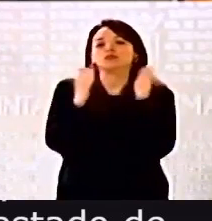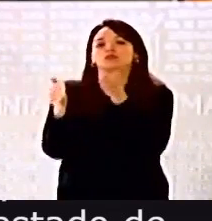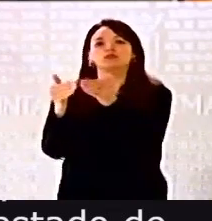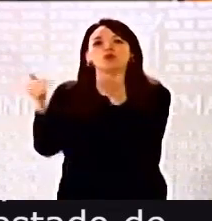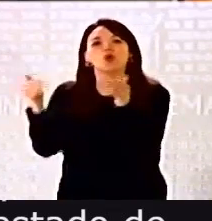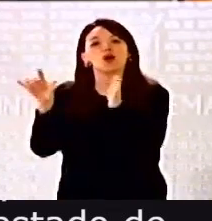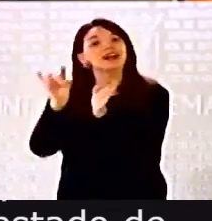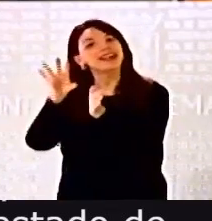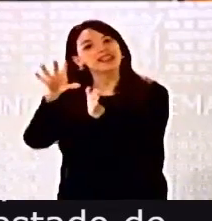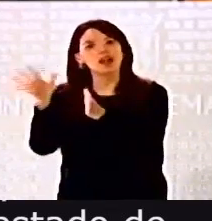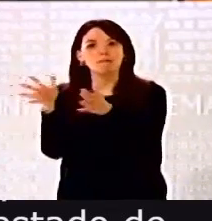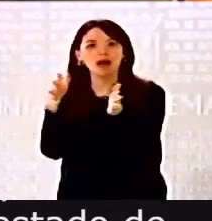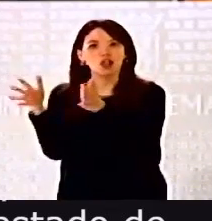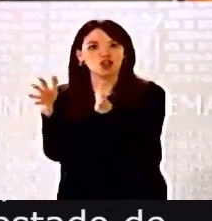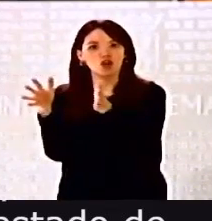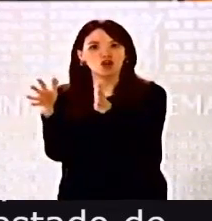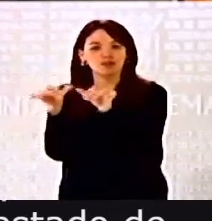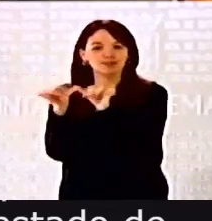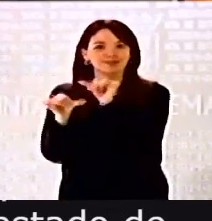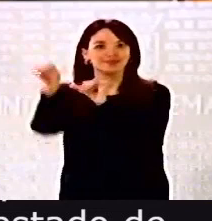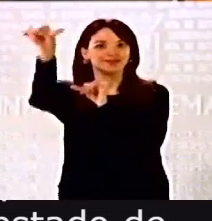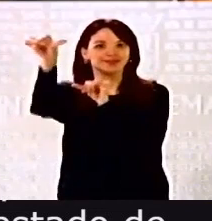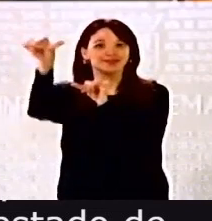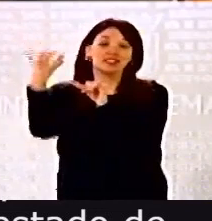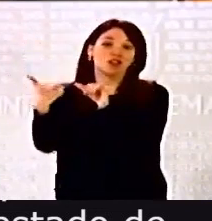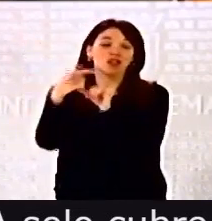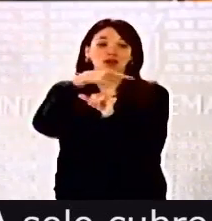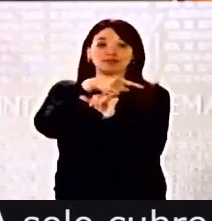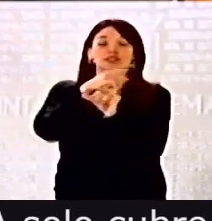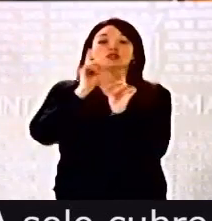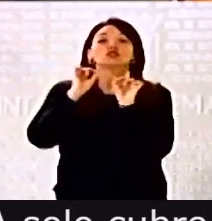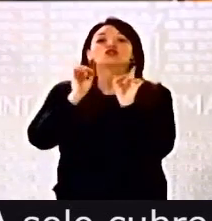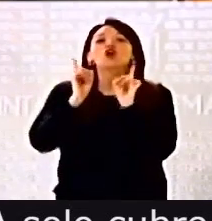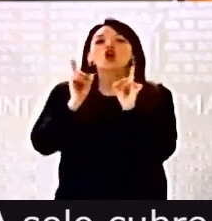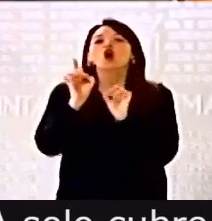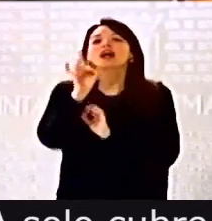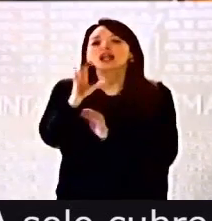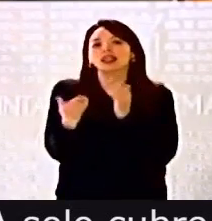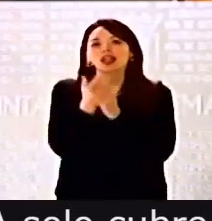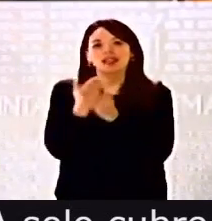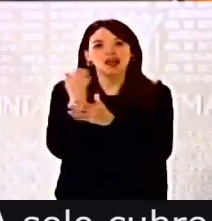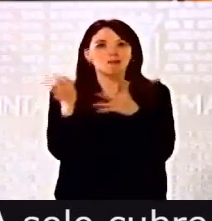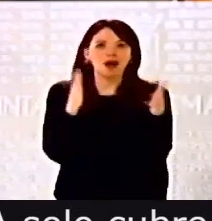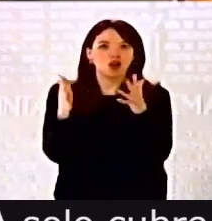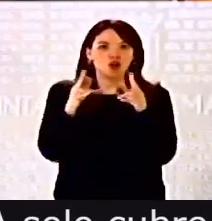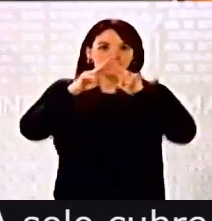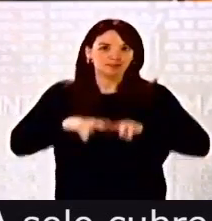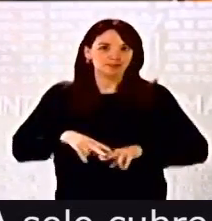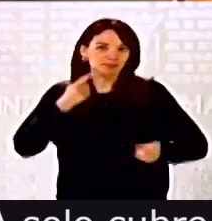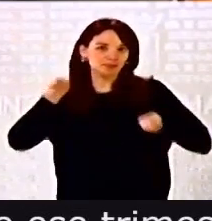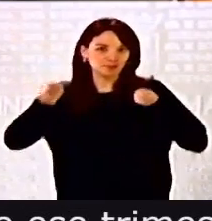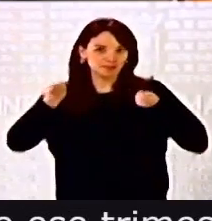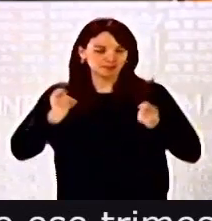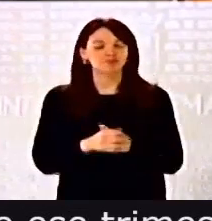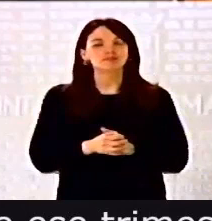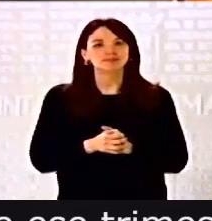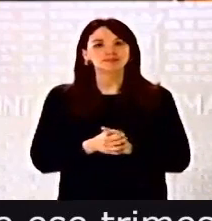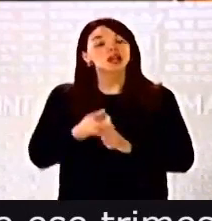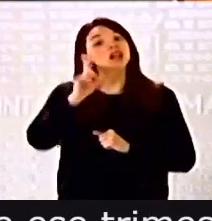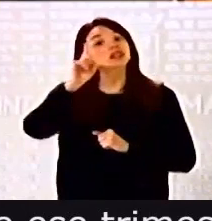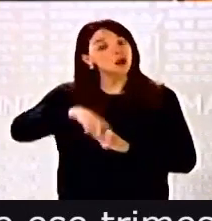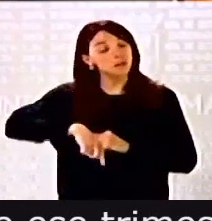controla aproximadamente los últimos 15 días de ese trimestre. También es interesante decir que nos ha comunicado